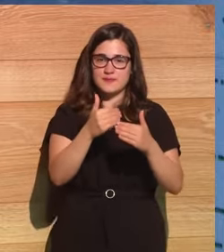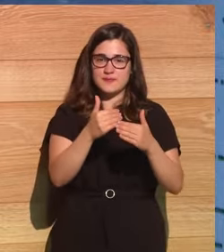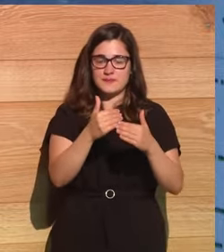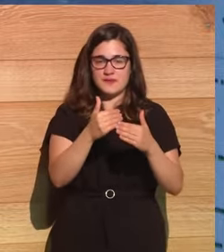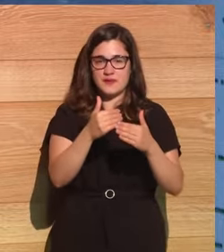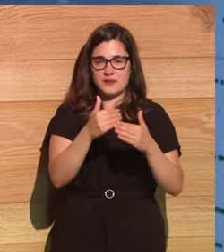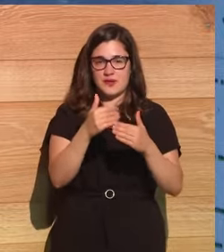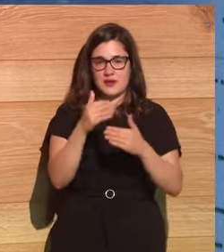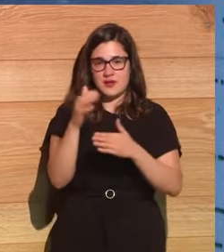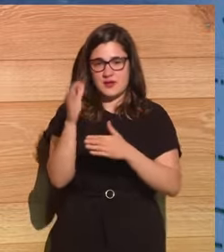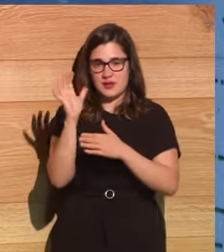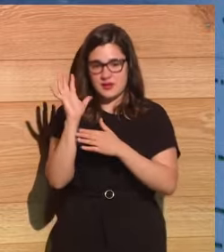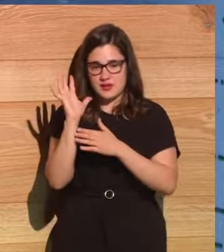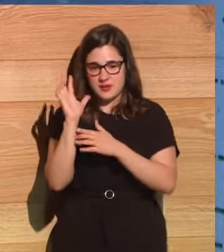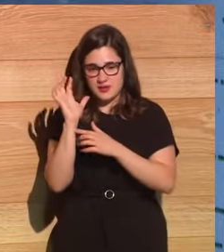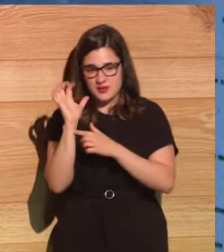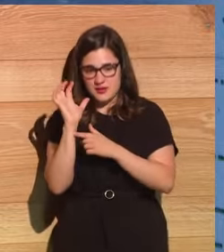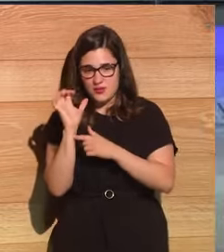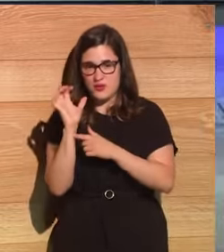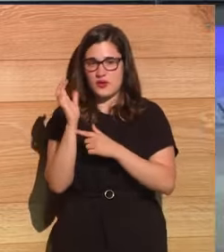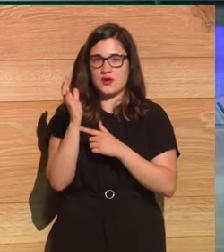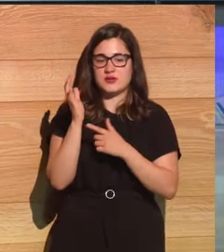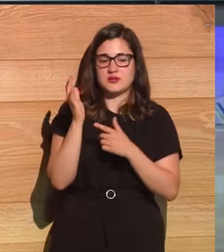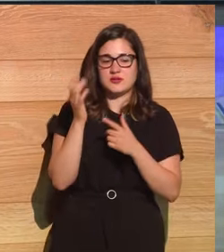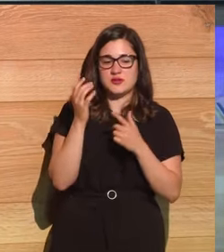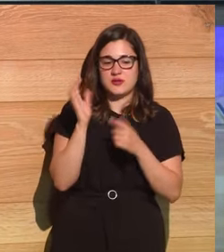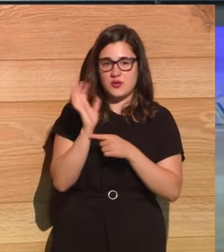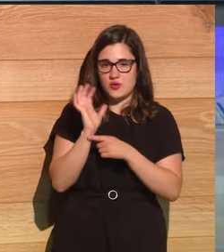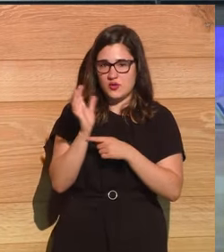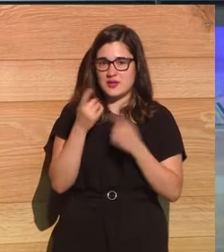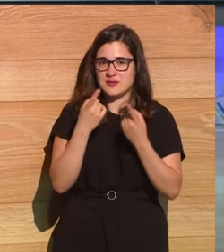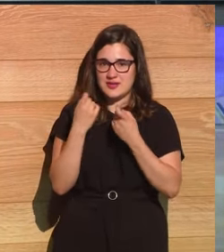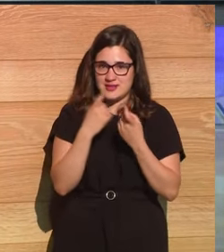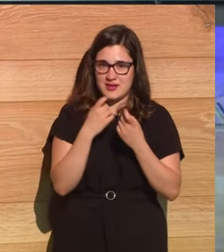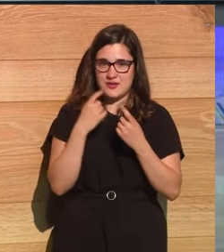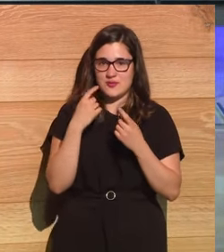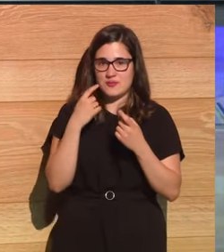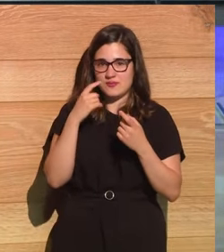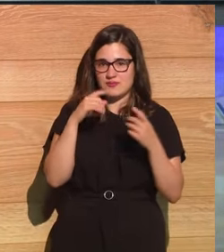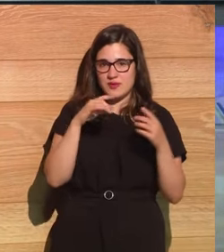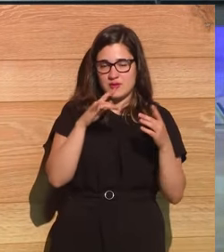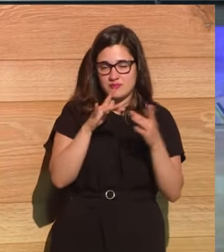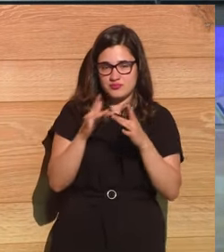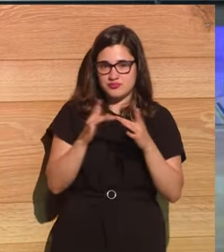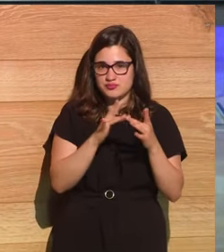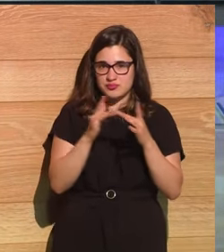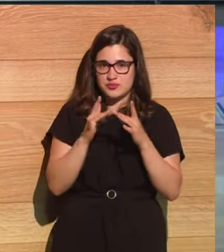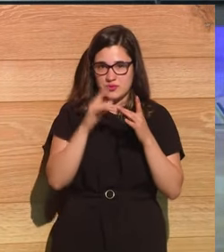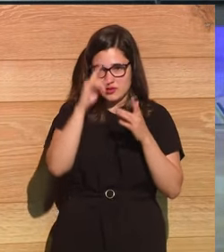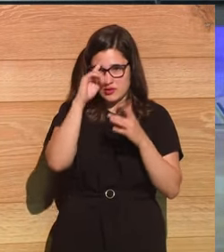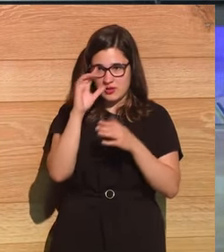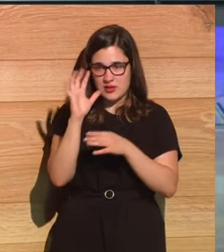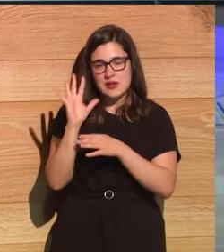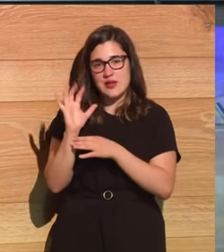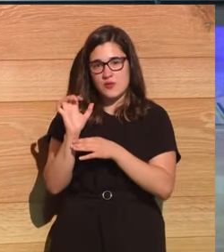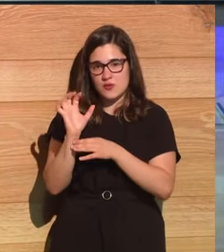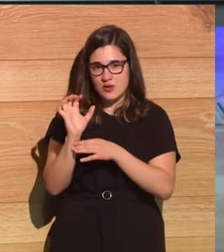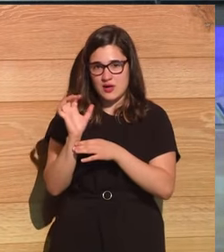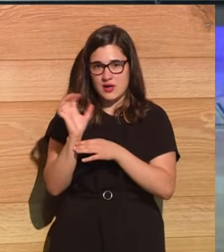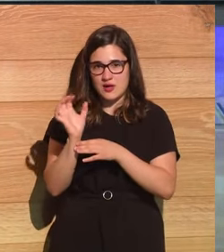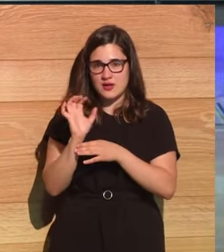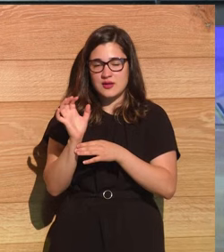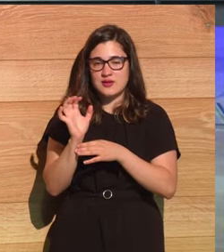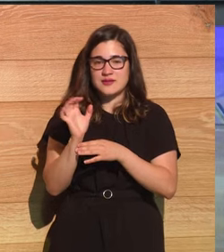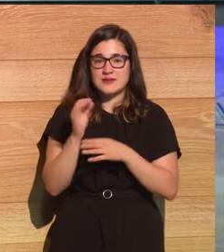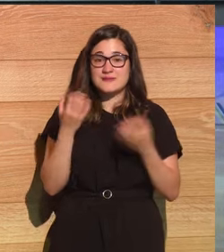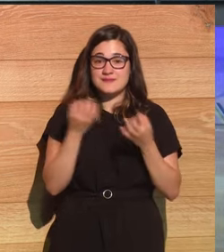para todo el circuito neuronal, bueno, pues ese momento nos deja así como un poco que no funciona, pero realmente lo que se está produciendo